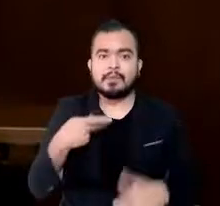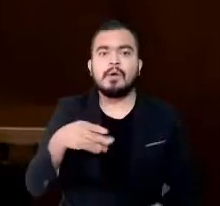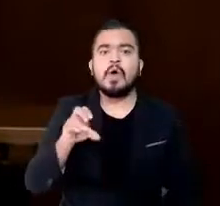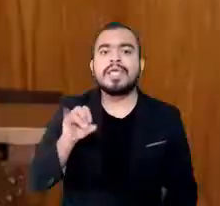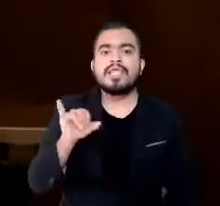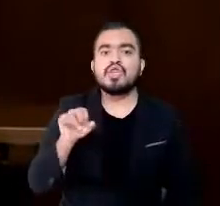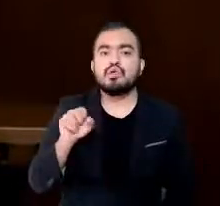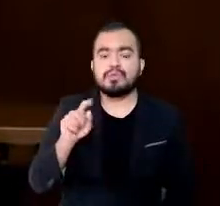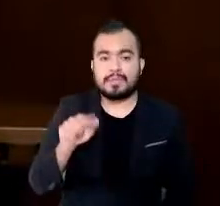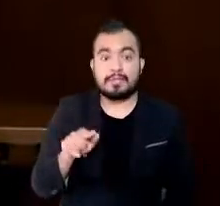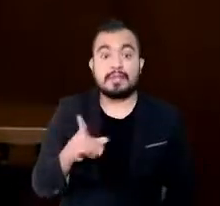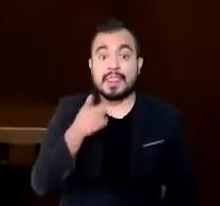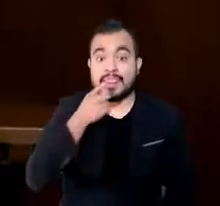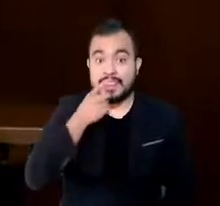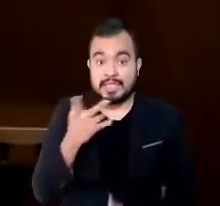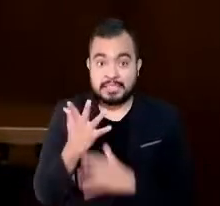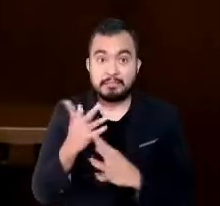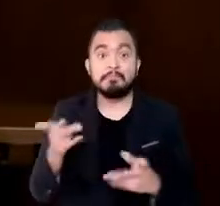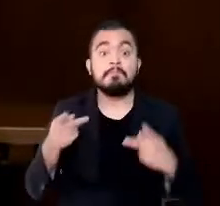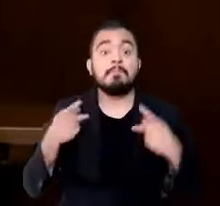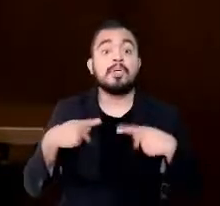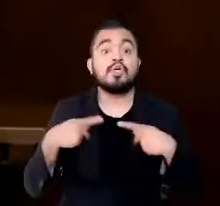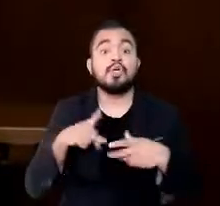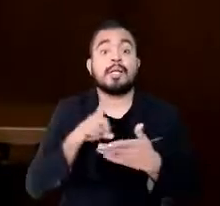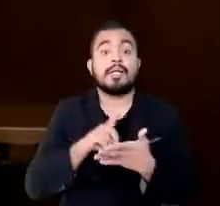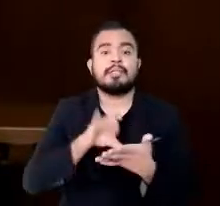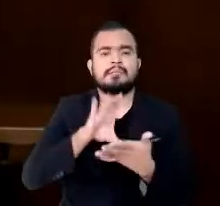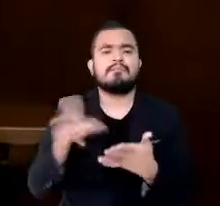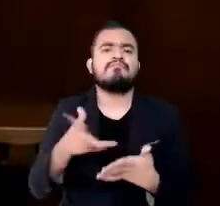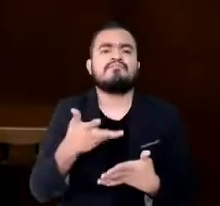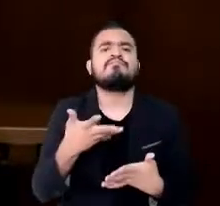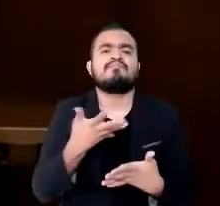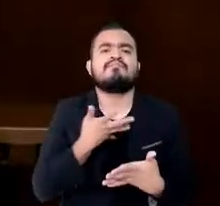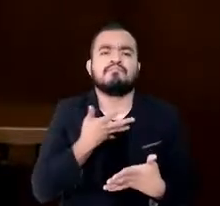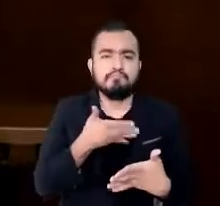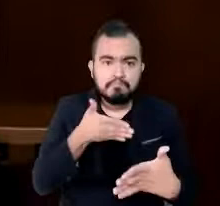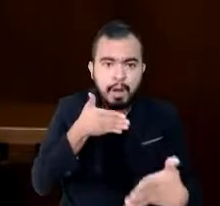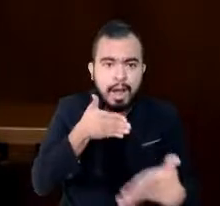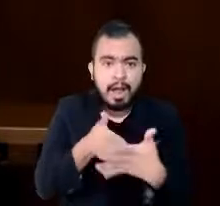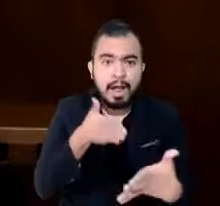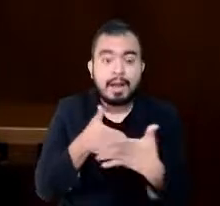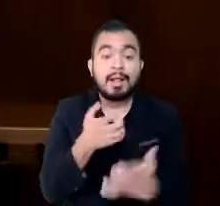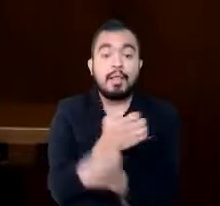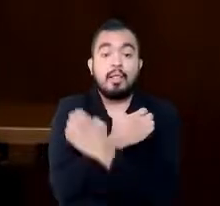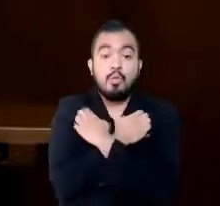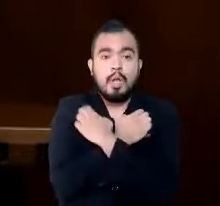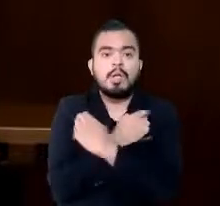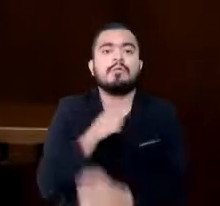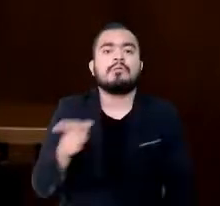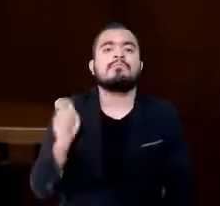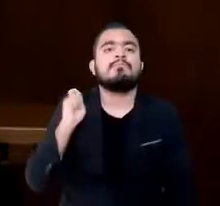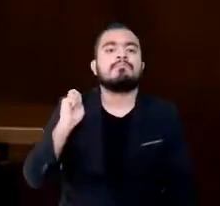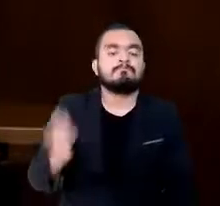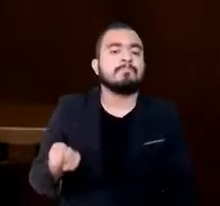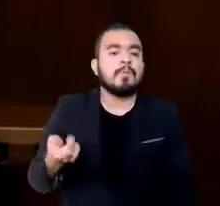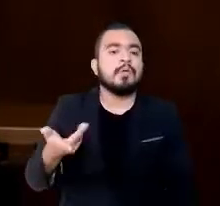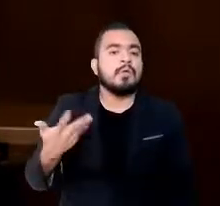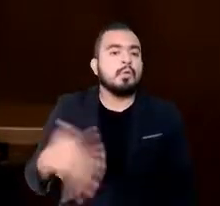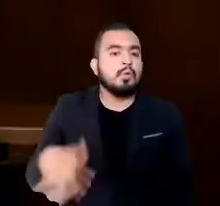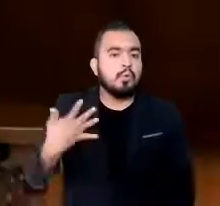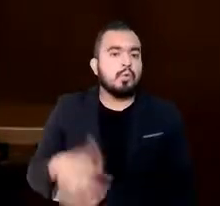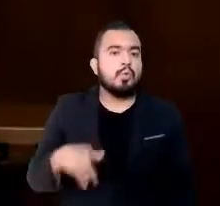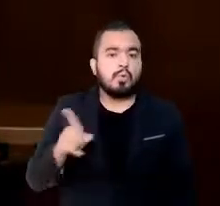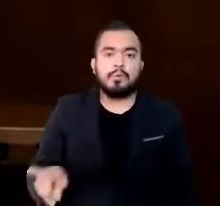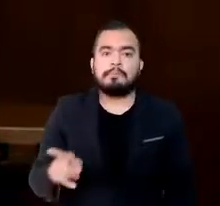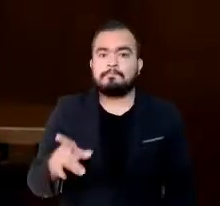las personas con discapacidad se enfrentan a barreras en la educación, lo cual tiene un impacto significativo en sus resultados posteriores